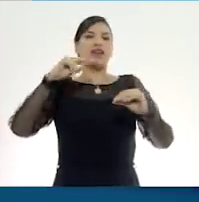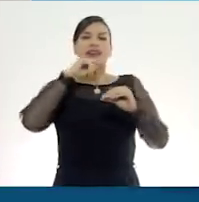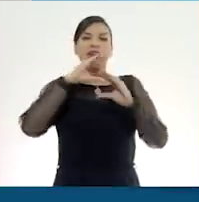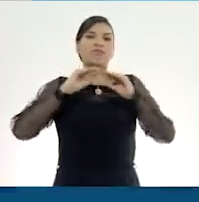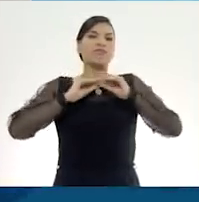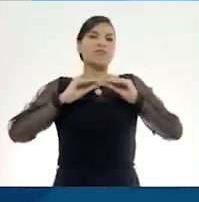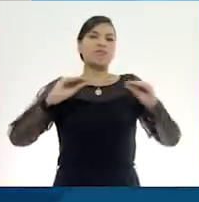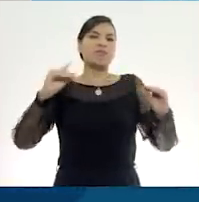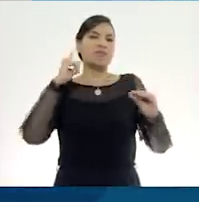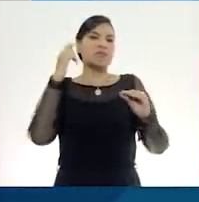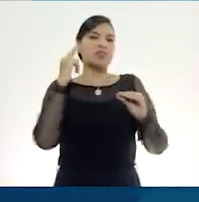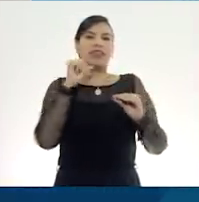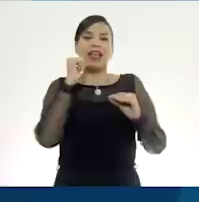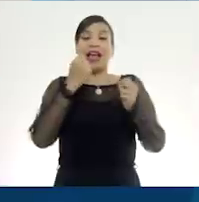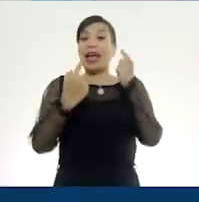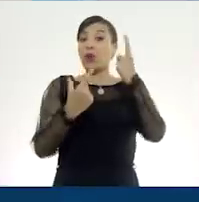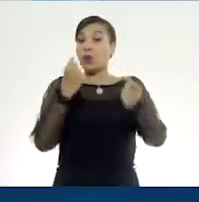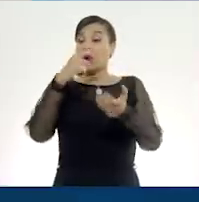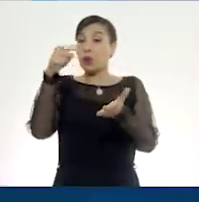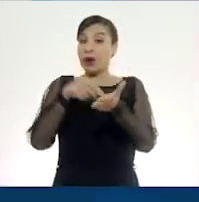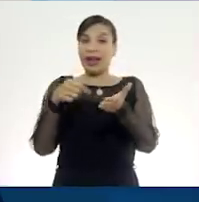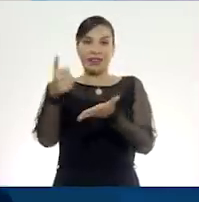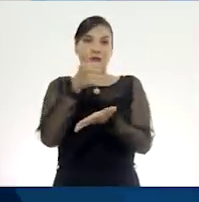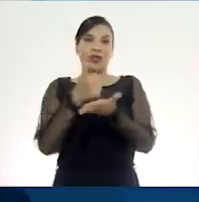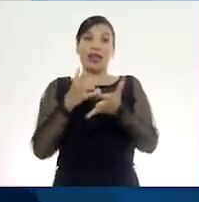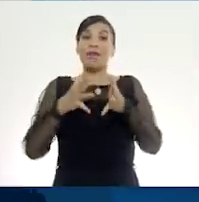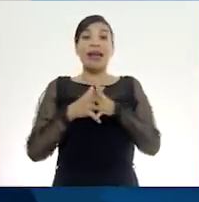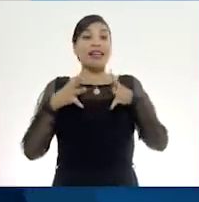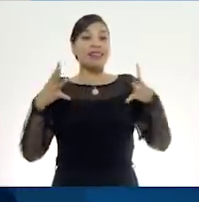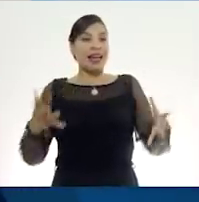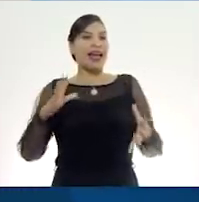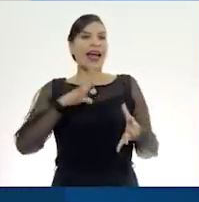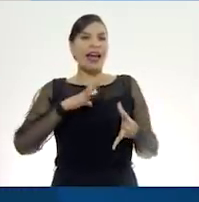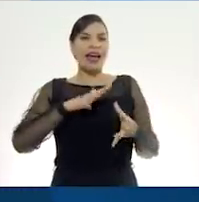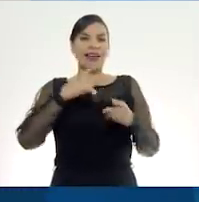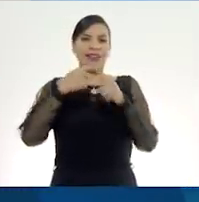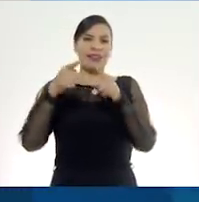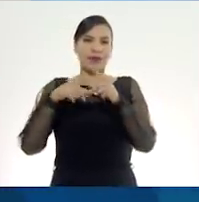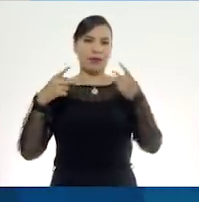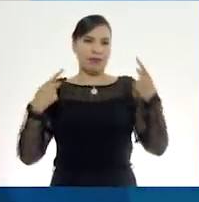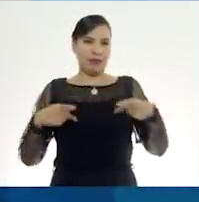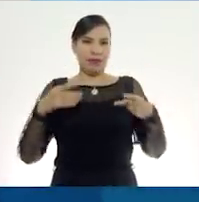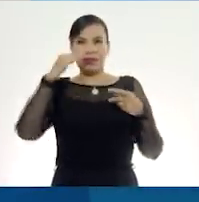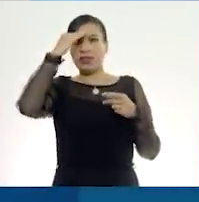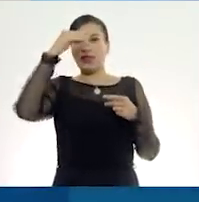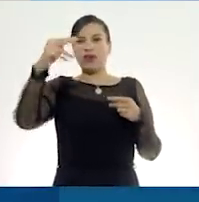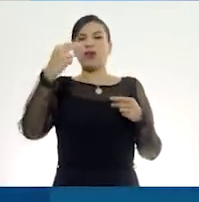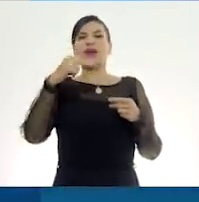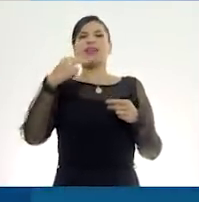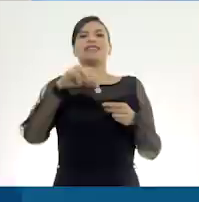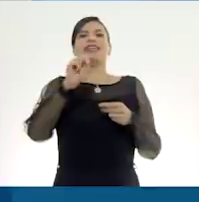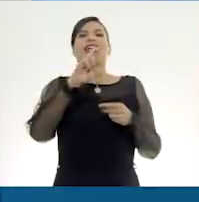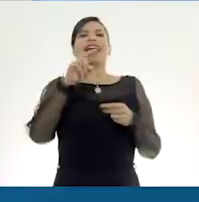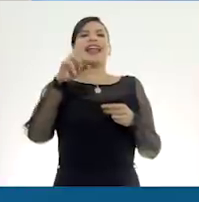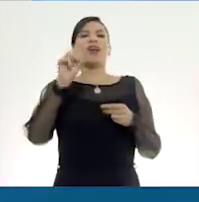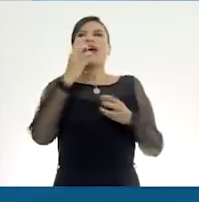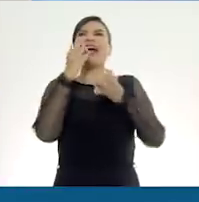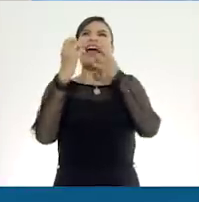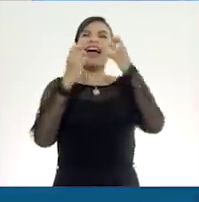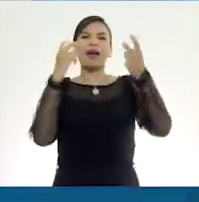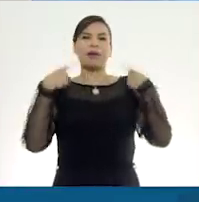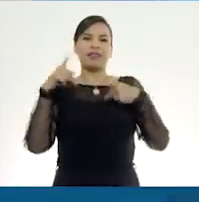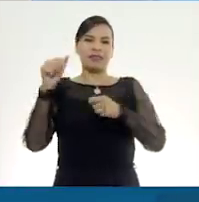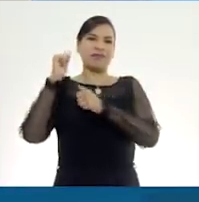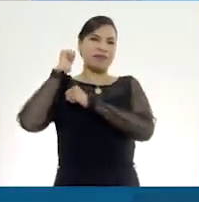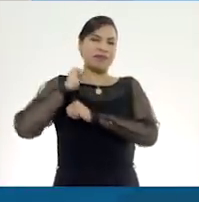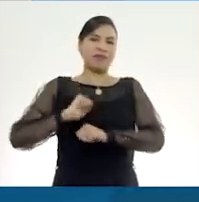a veces en algunos lugares y en las ciudades más grandes existían unos señores que se llamaban serenos, que eran los encargados de